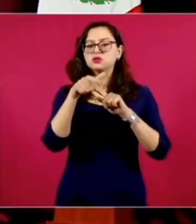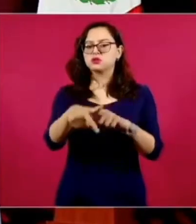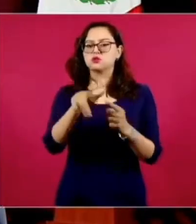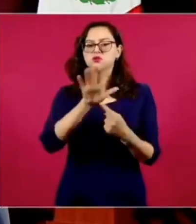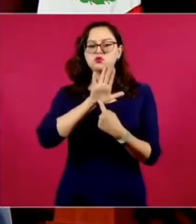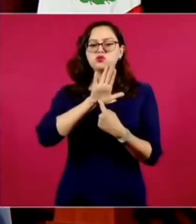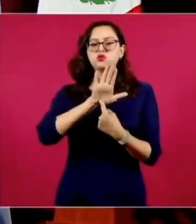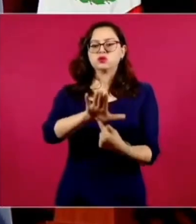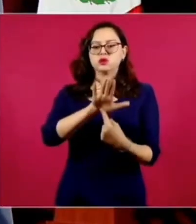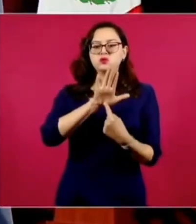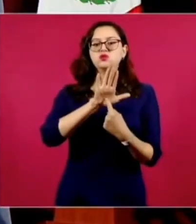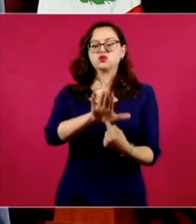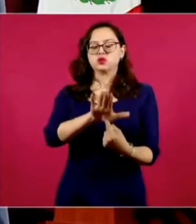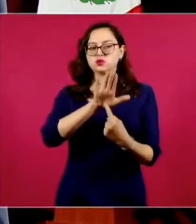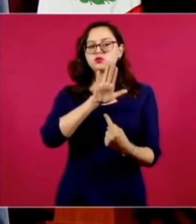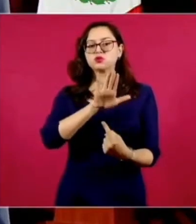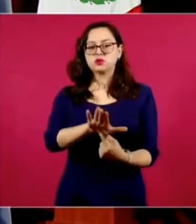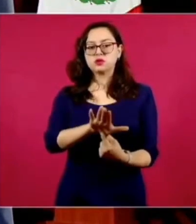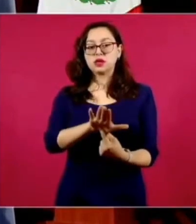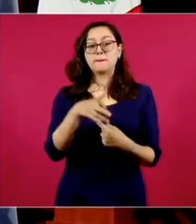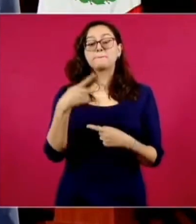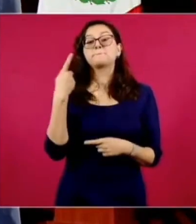Pero les agradecemos mucho